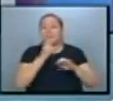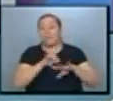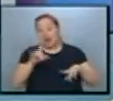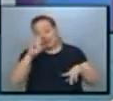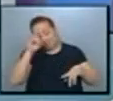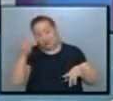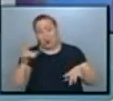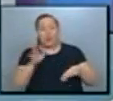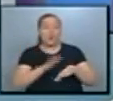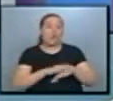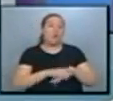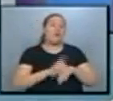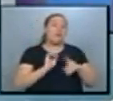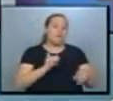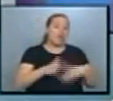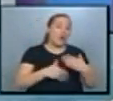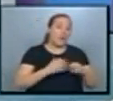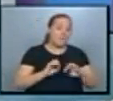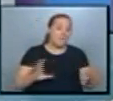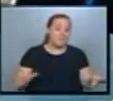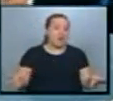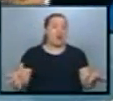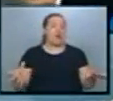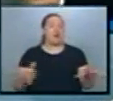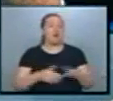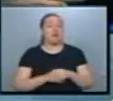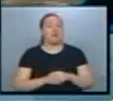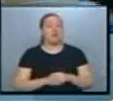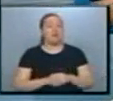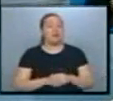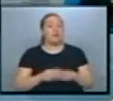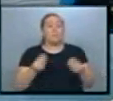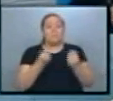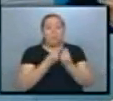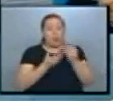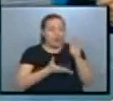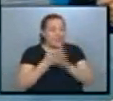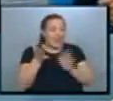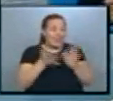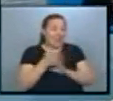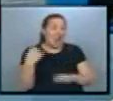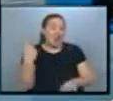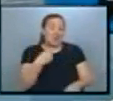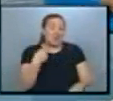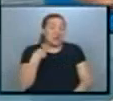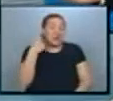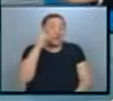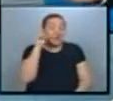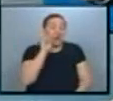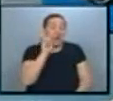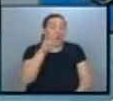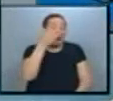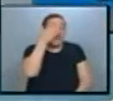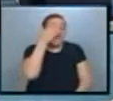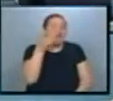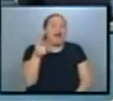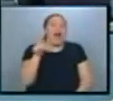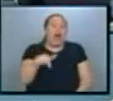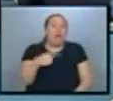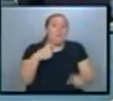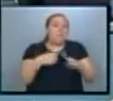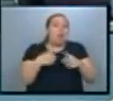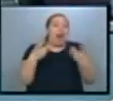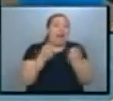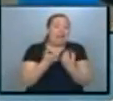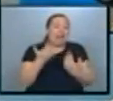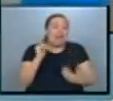su rendimiento. Seguro. Igual, hay muchos que salen todo el tiempo y no nos enteramos. Acá nos enteramos porque existió este accidente, digamos. Está todo bien. Digamos, y